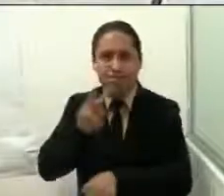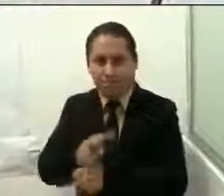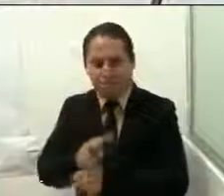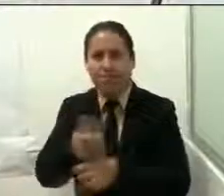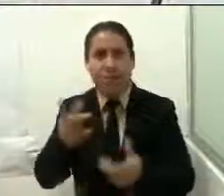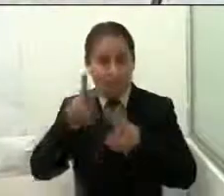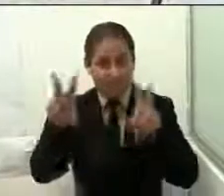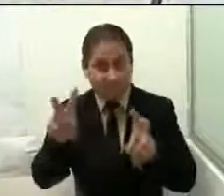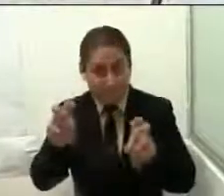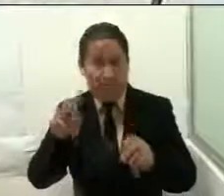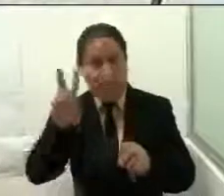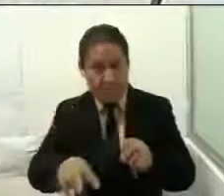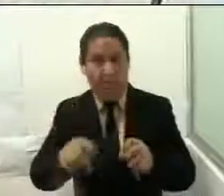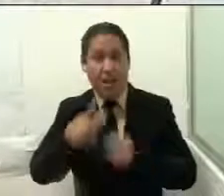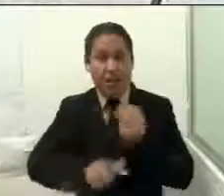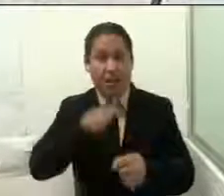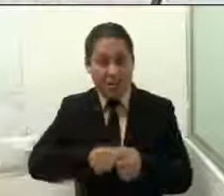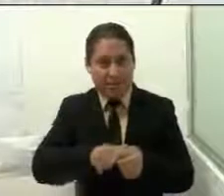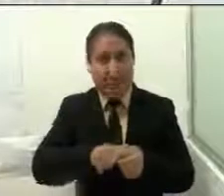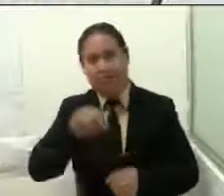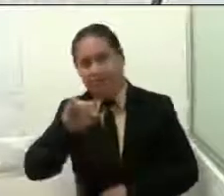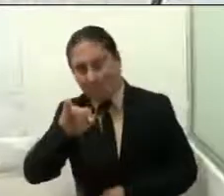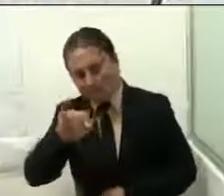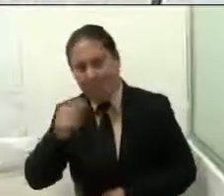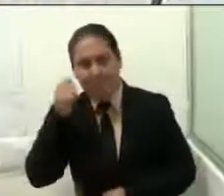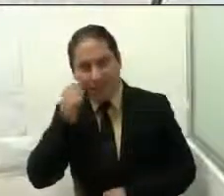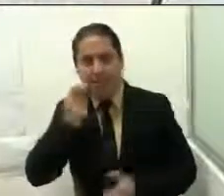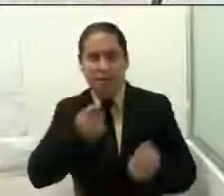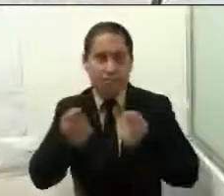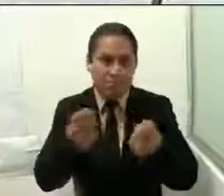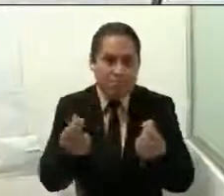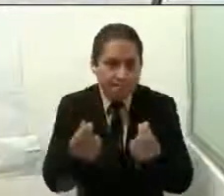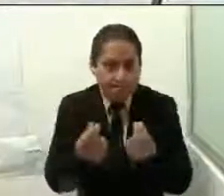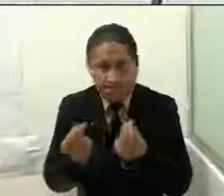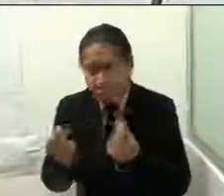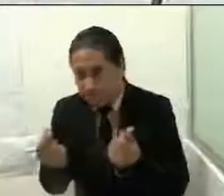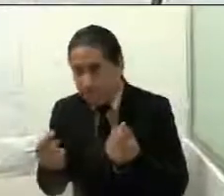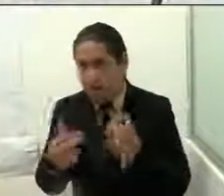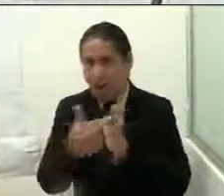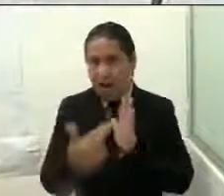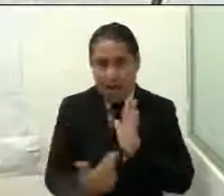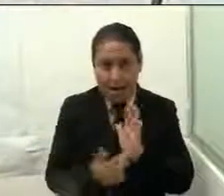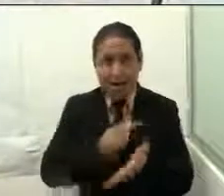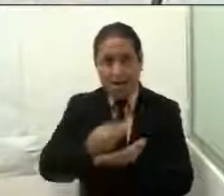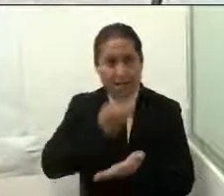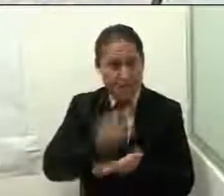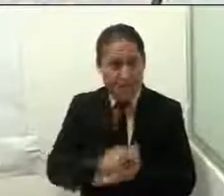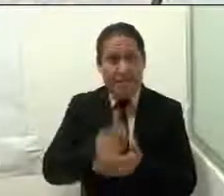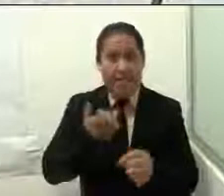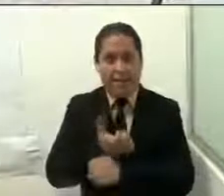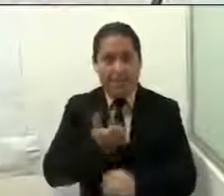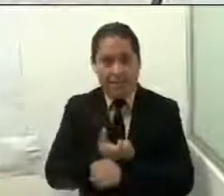sanitaria asimismo se agilizó la regularización y normalización ganadera estatal